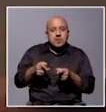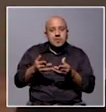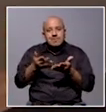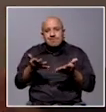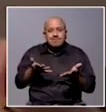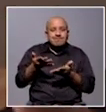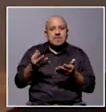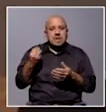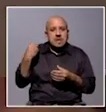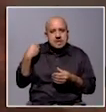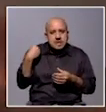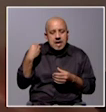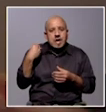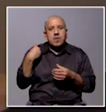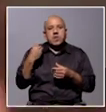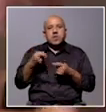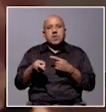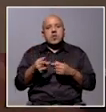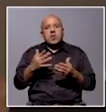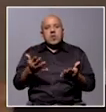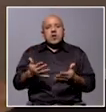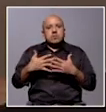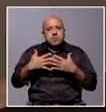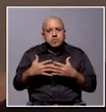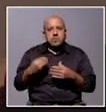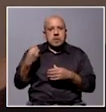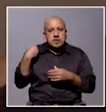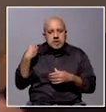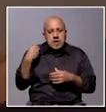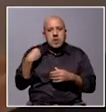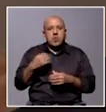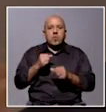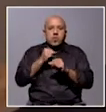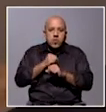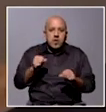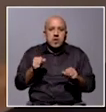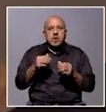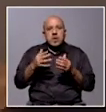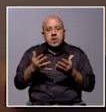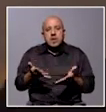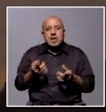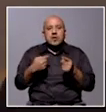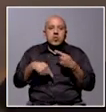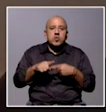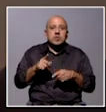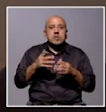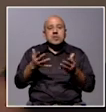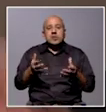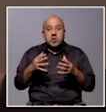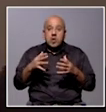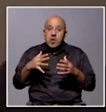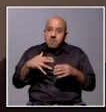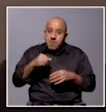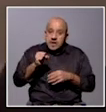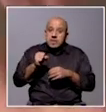también un cansancio un cansancio una fatiga puede ser hasta frustración lo cual va a incrementar